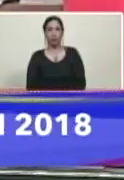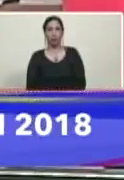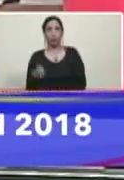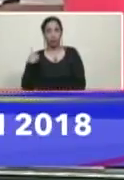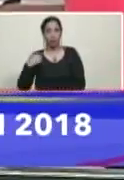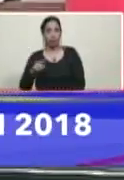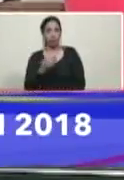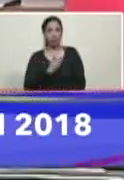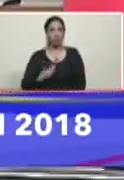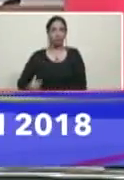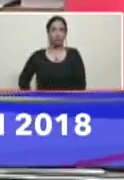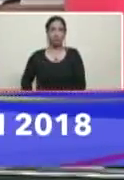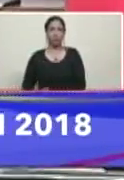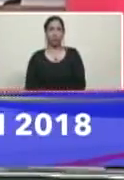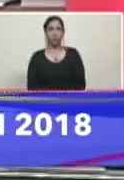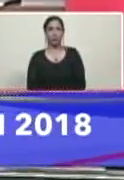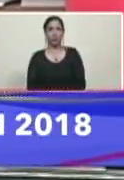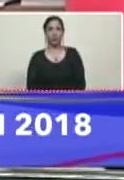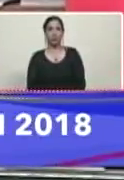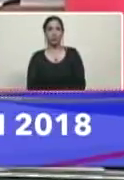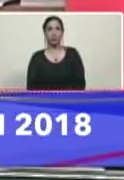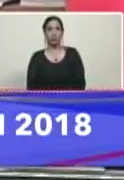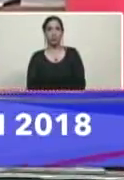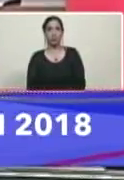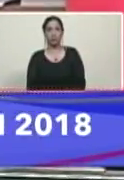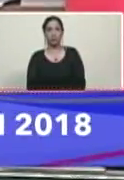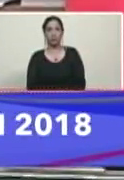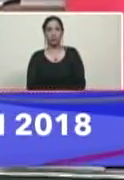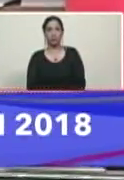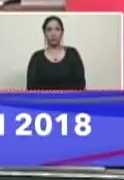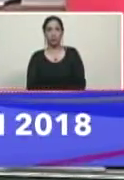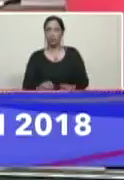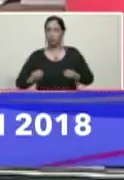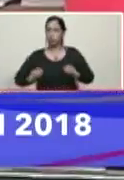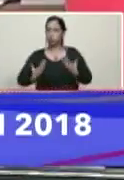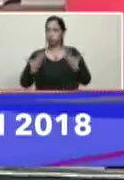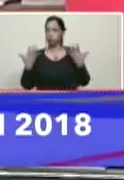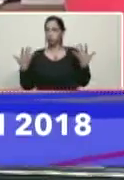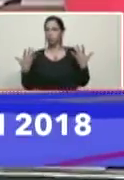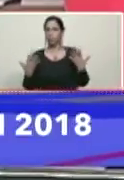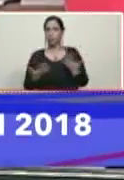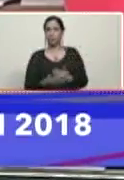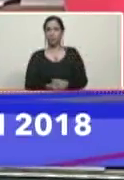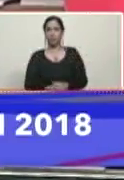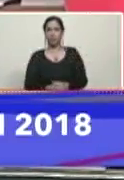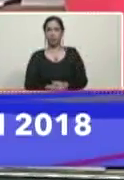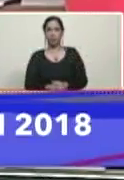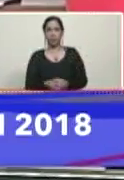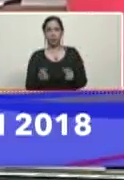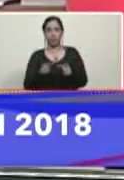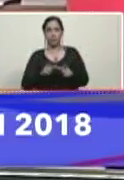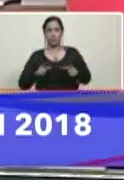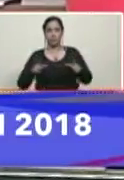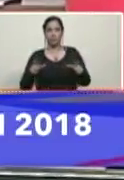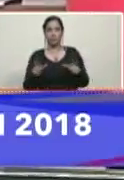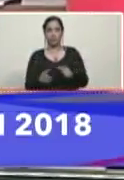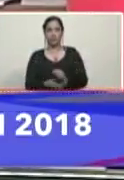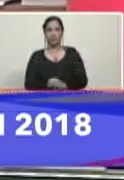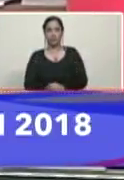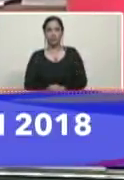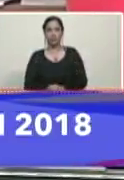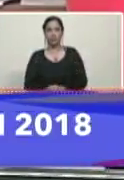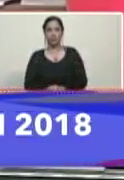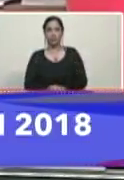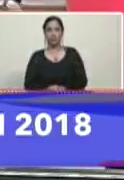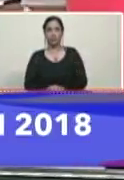presidente, una emoción muy grande, porque estos espacios se han llenado de